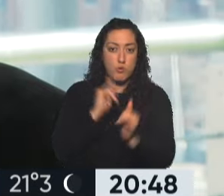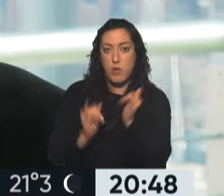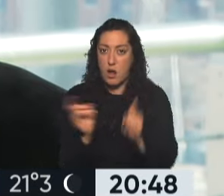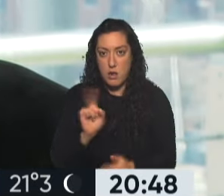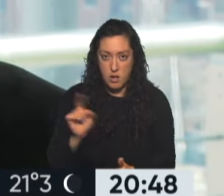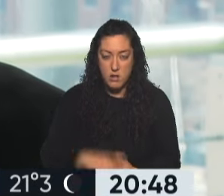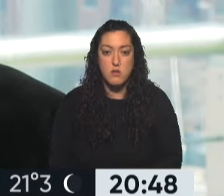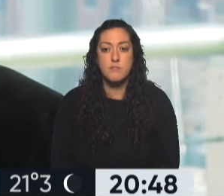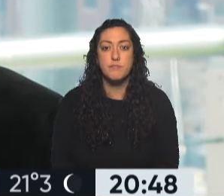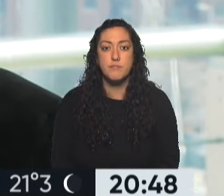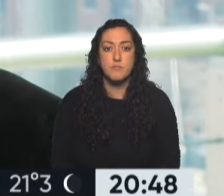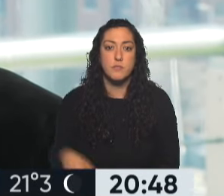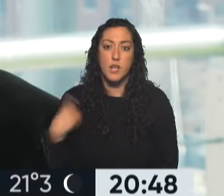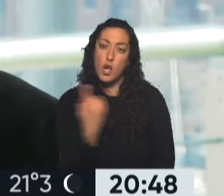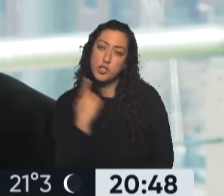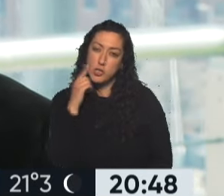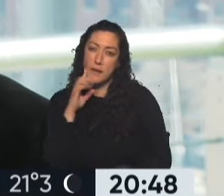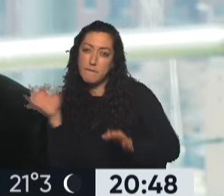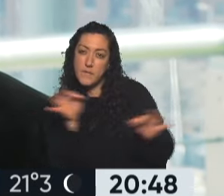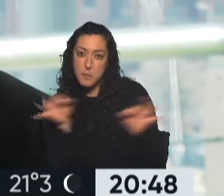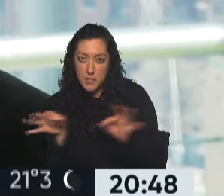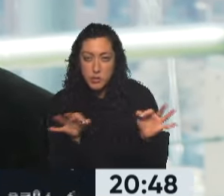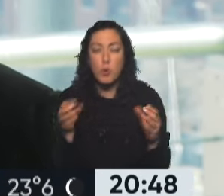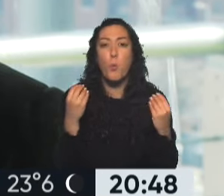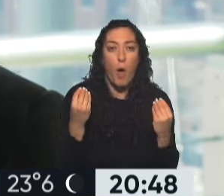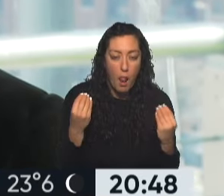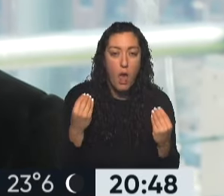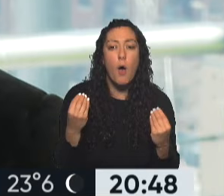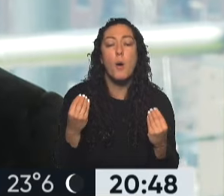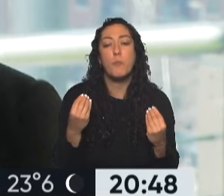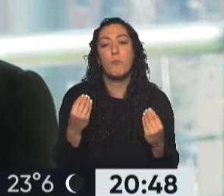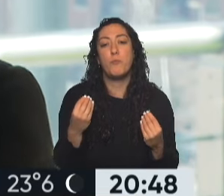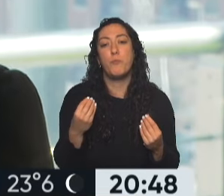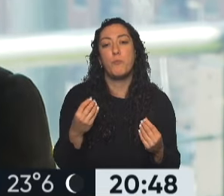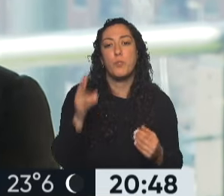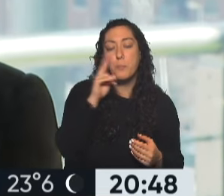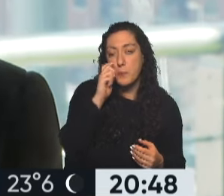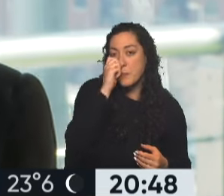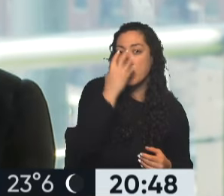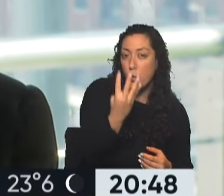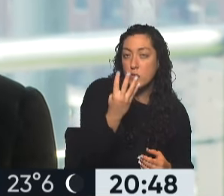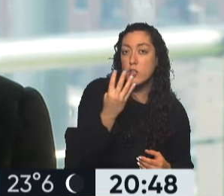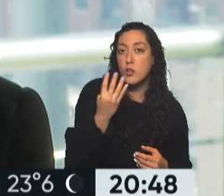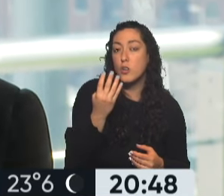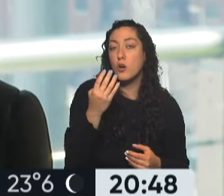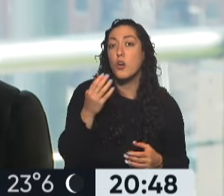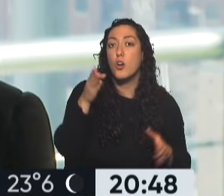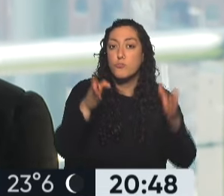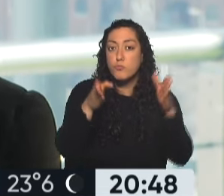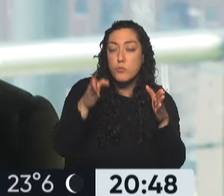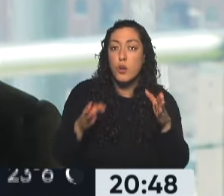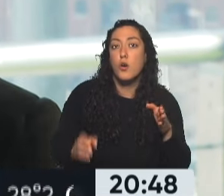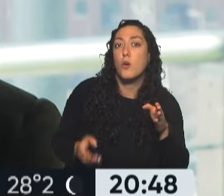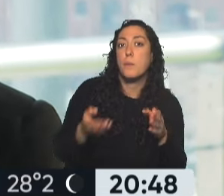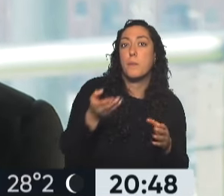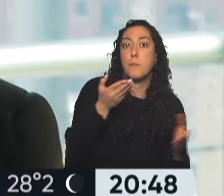nuestra medición explica esto. El primer semestre del 2024 respecto de la misma ventana de tiempo del